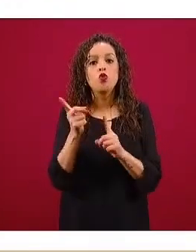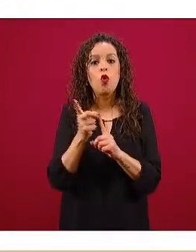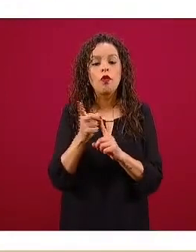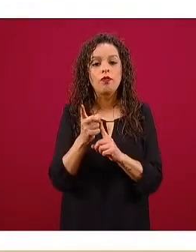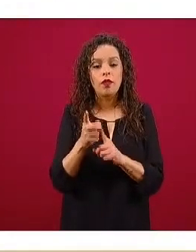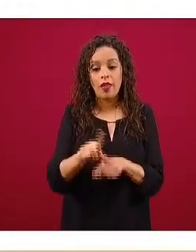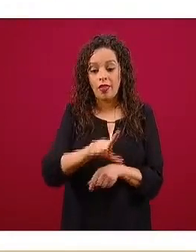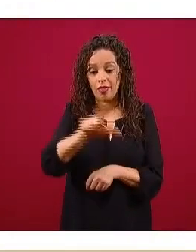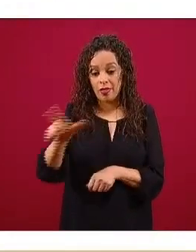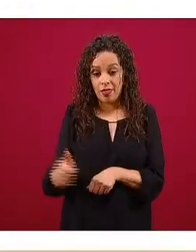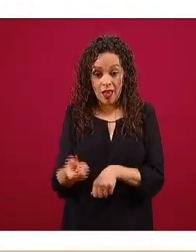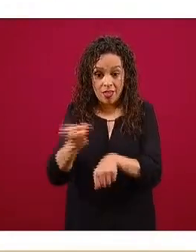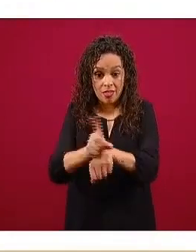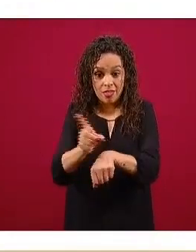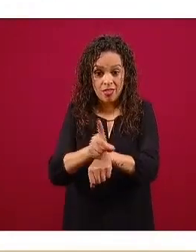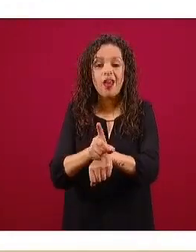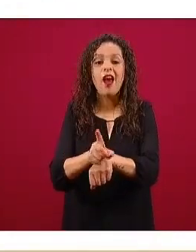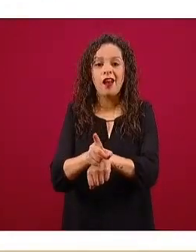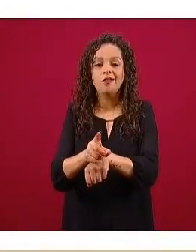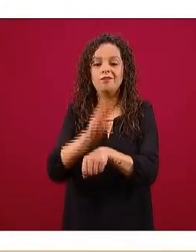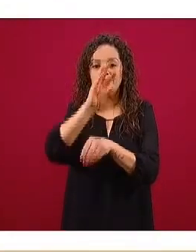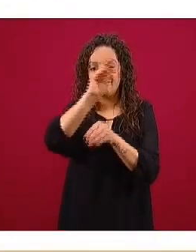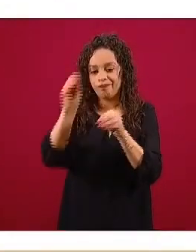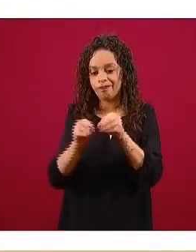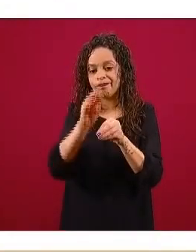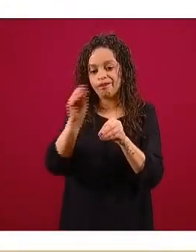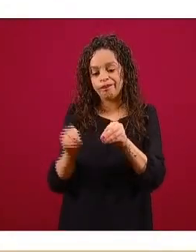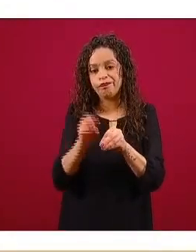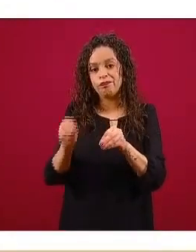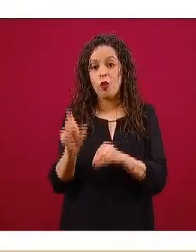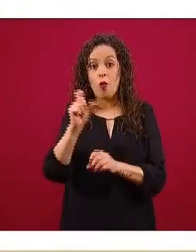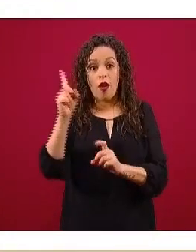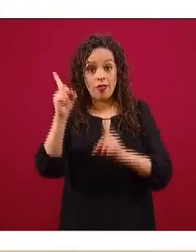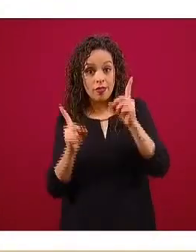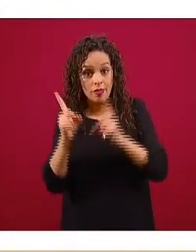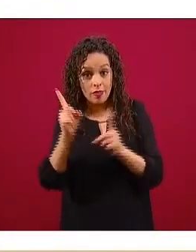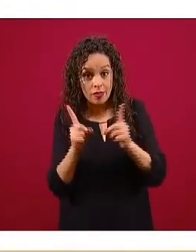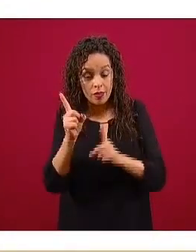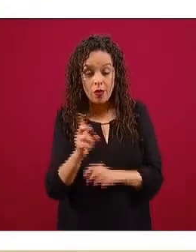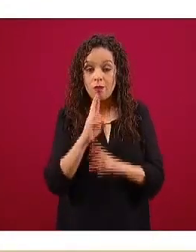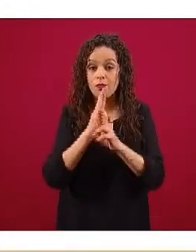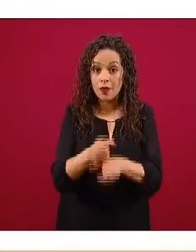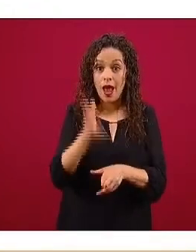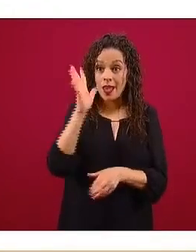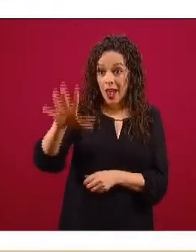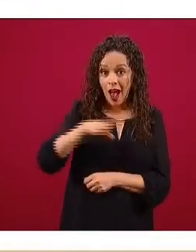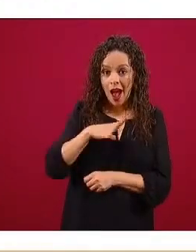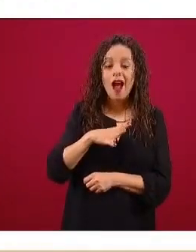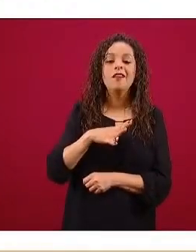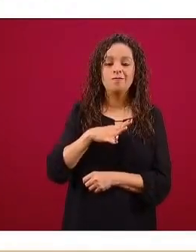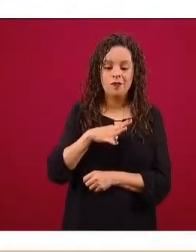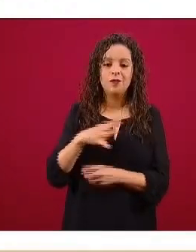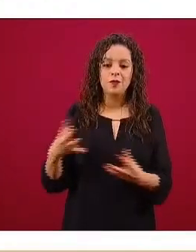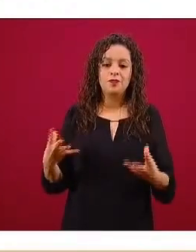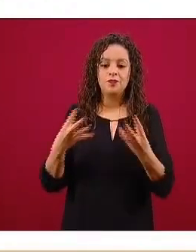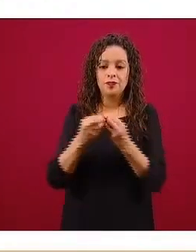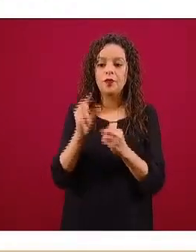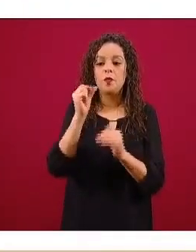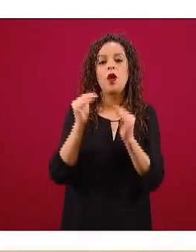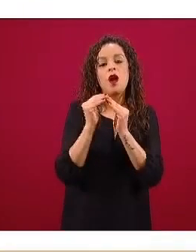siguientes días un incremento cuando estas defunciones aún sospechosas tengan un resultado. Veamos la